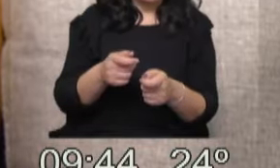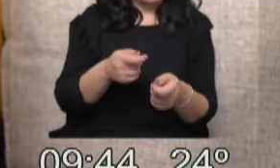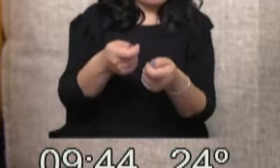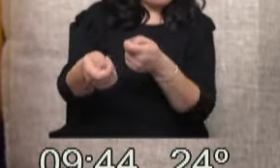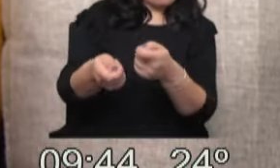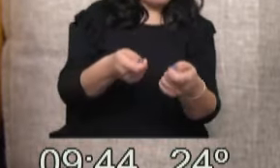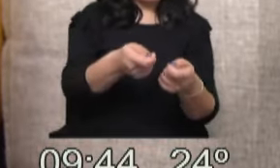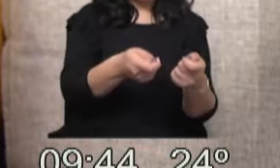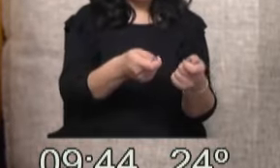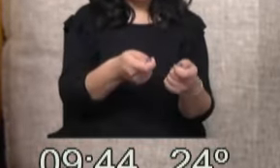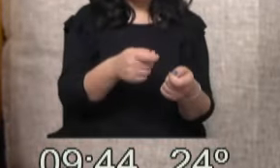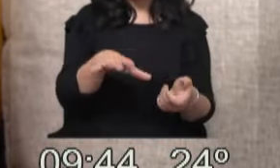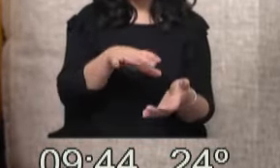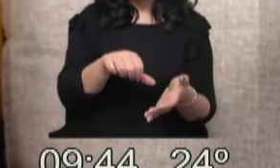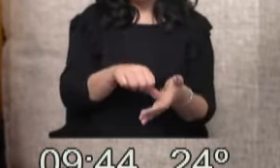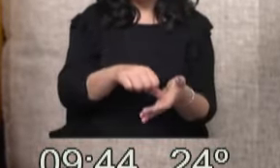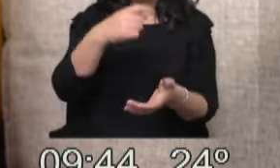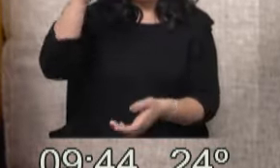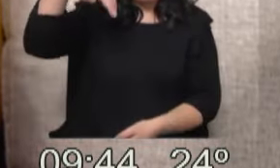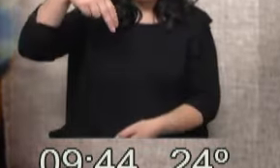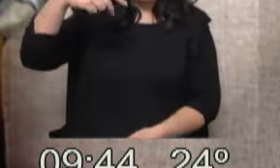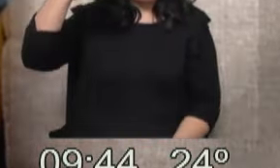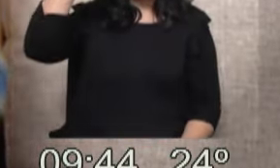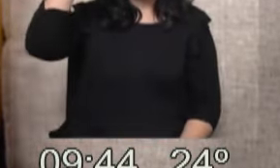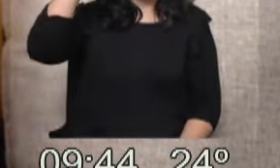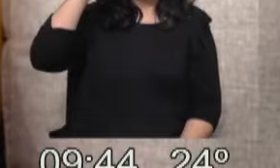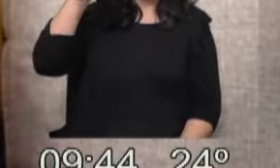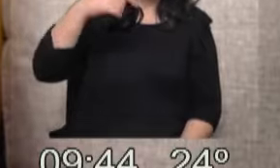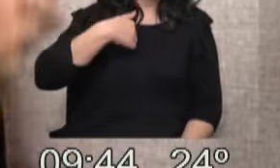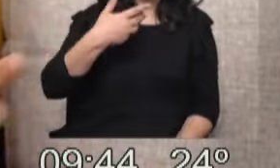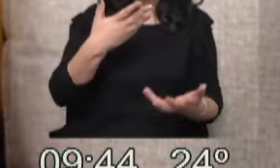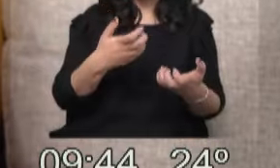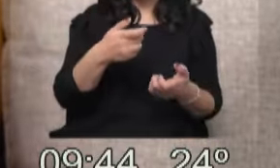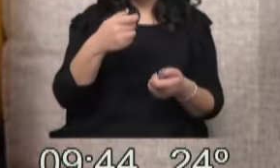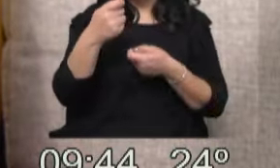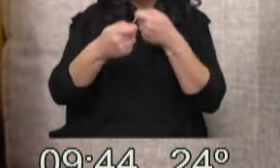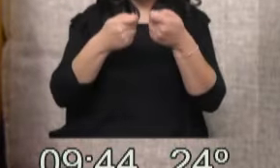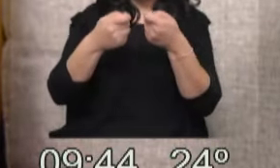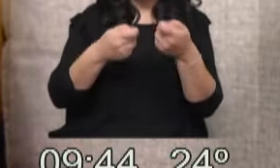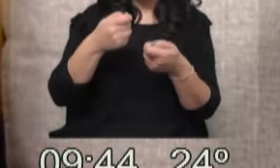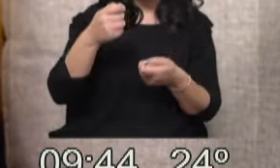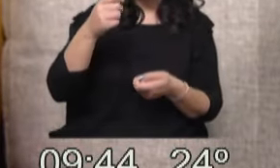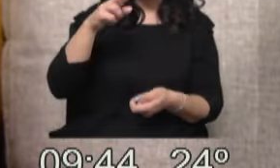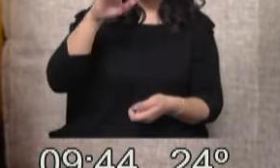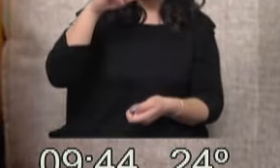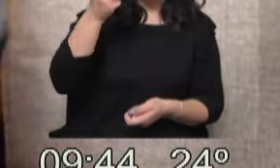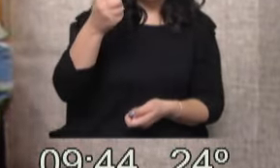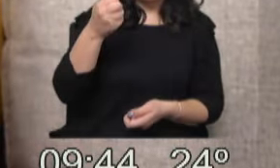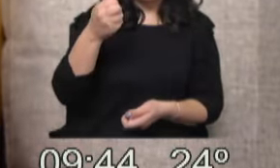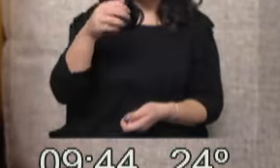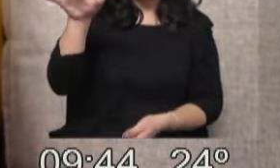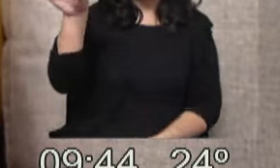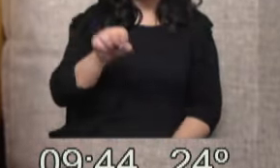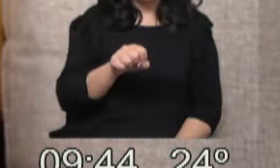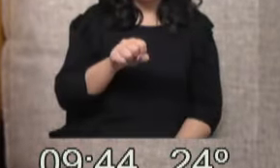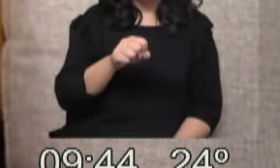ser que un ciudadano común se le vaya ocurrido A bueno yo quiero ser este arreglar el Viera y me voy a traer me